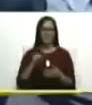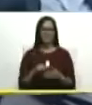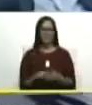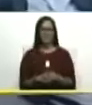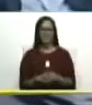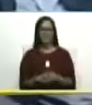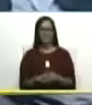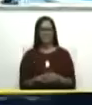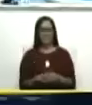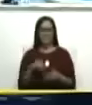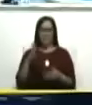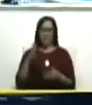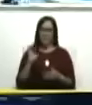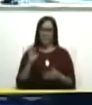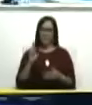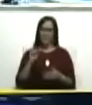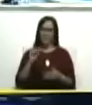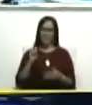Bernáez,